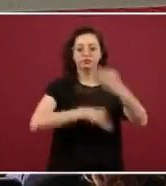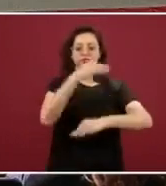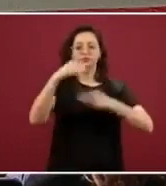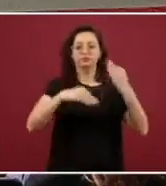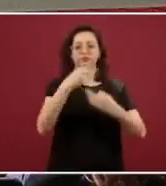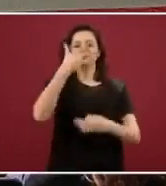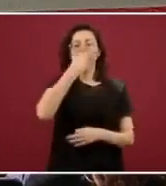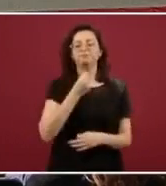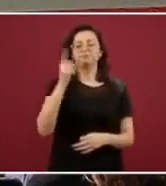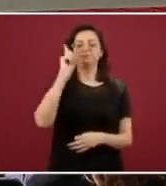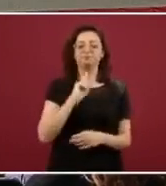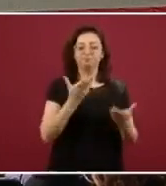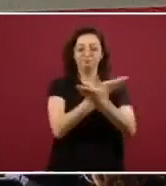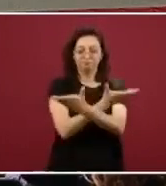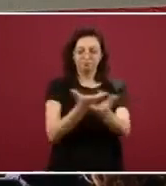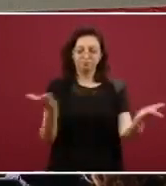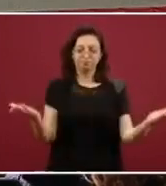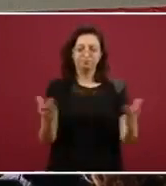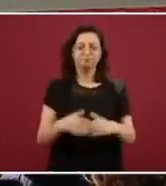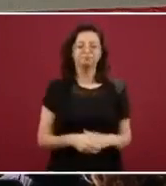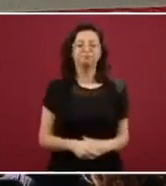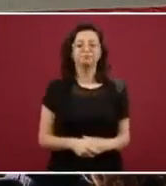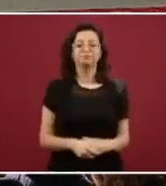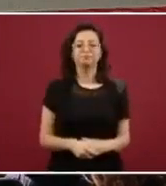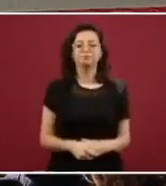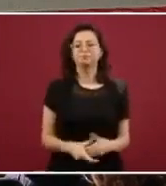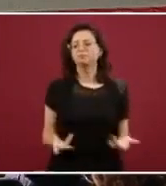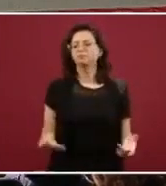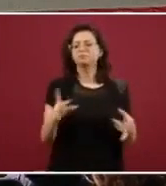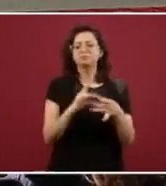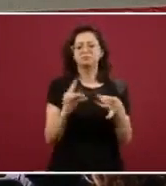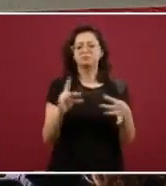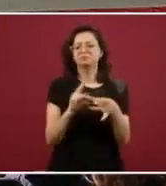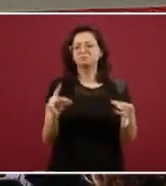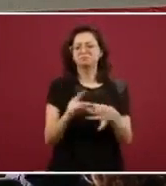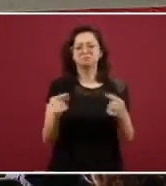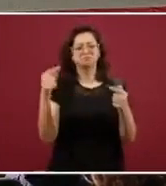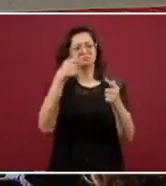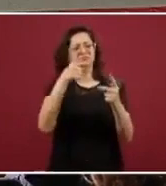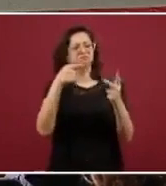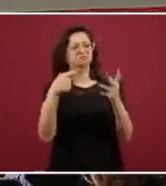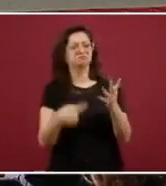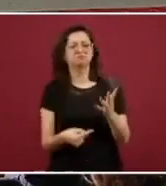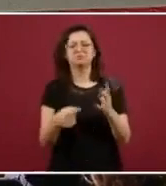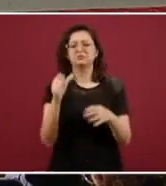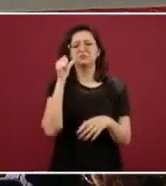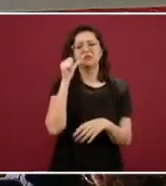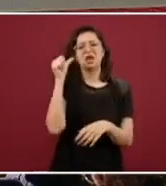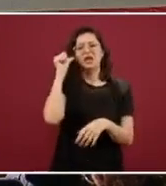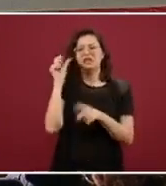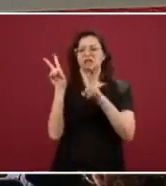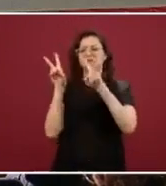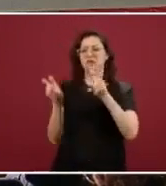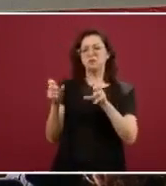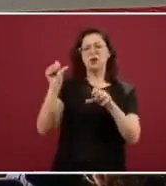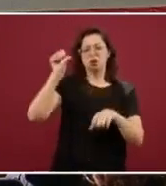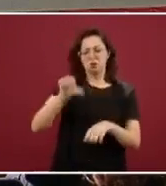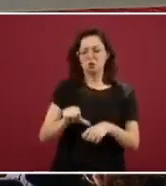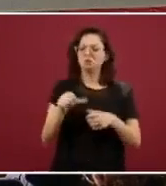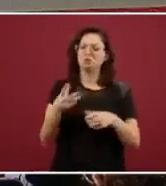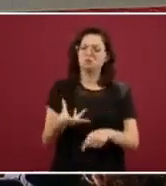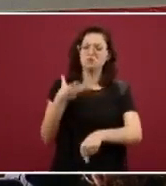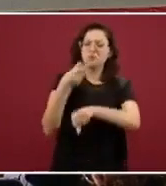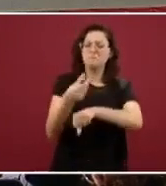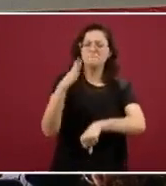todos ustedes. Continuamos solo con algunos detalles de lo que ayer platicábamos sobre el coronavirus